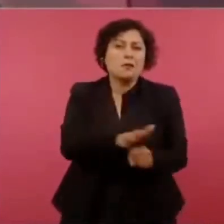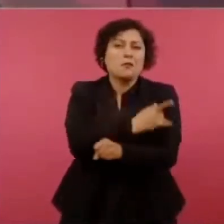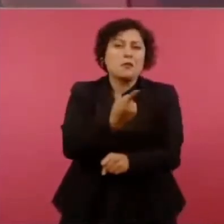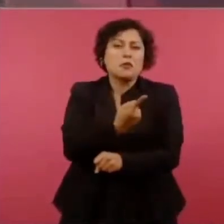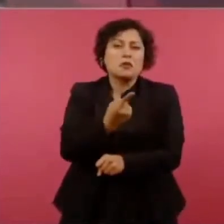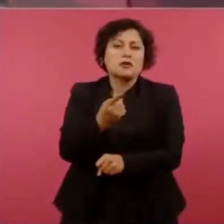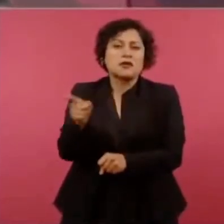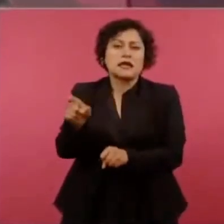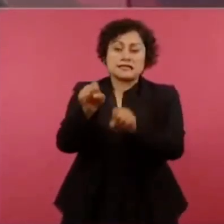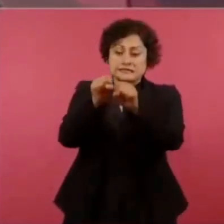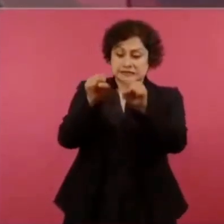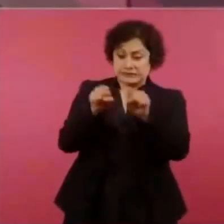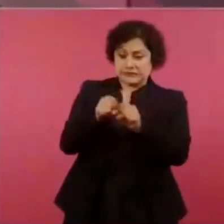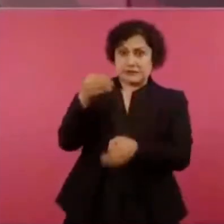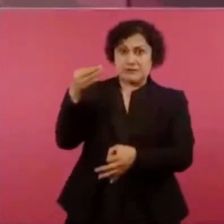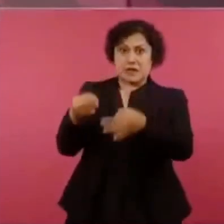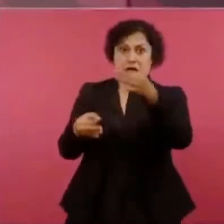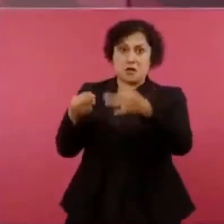de mi lado?